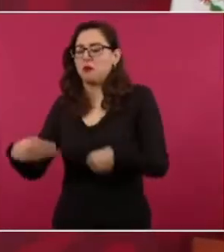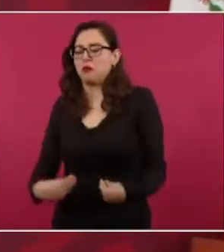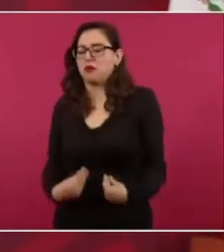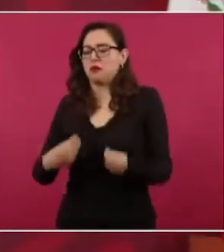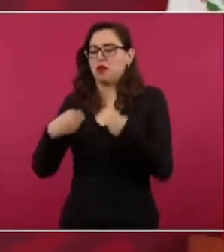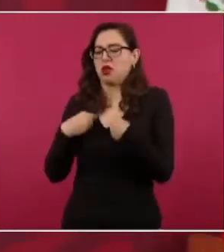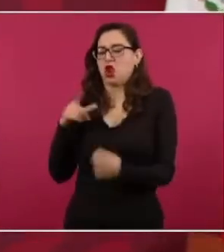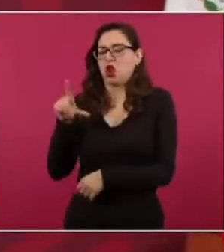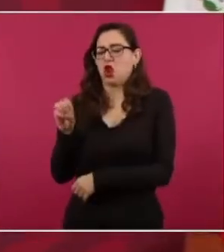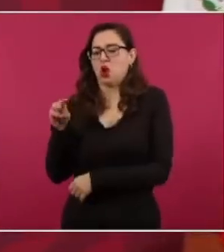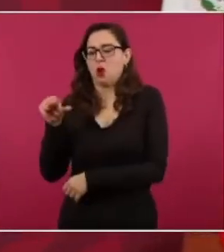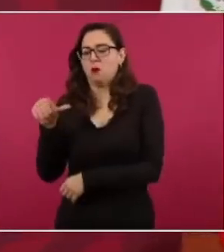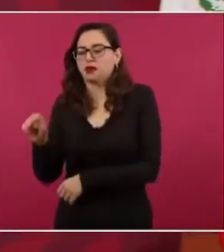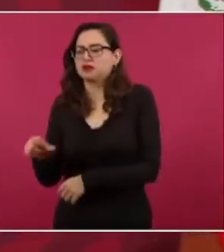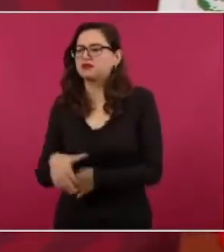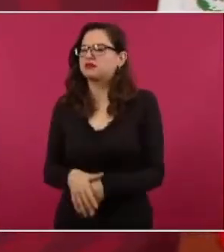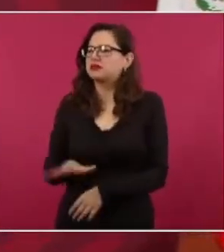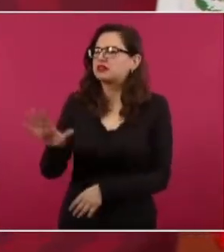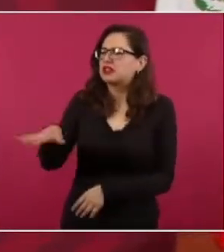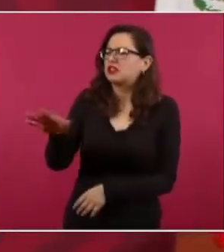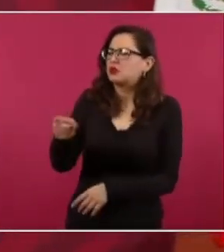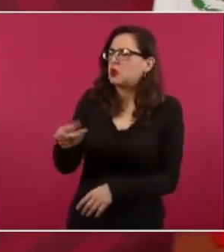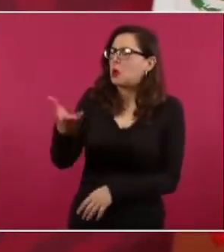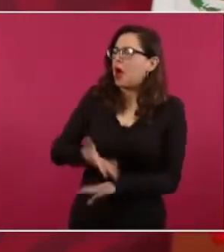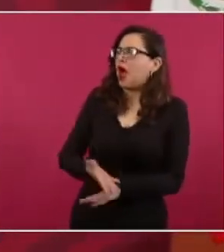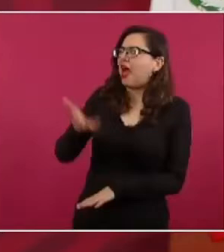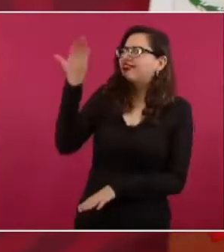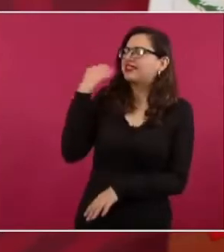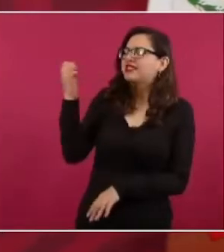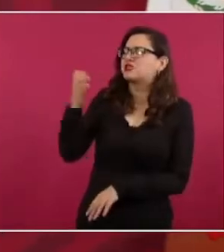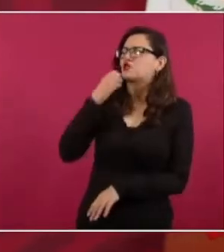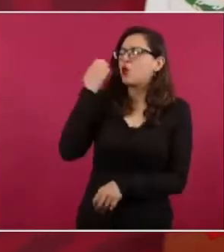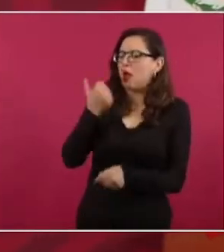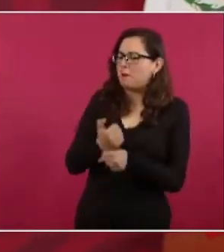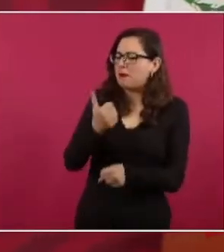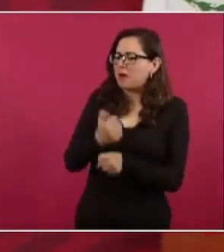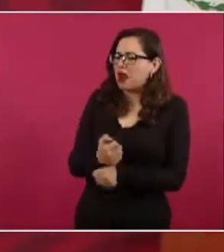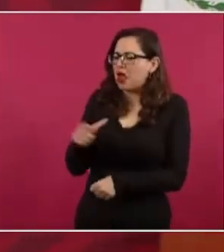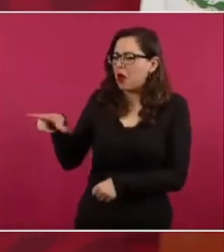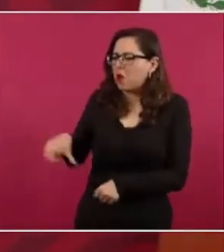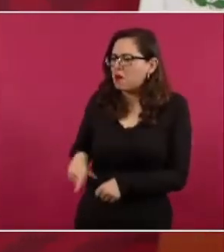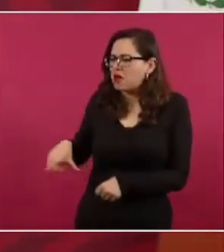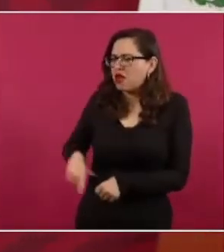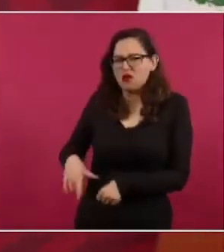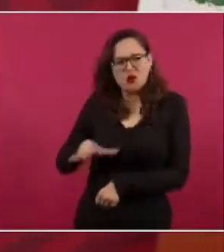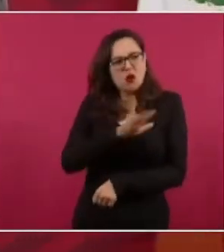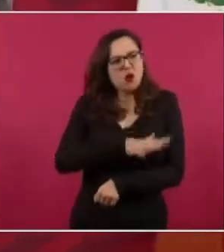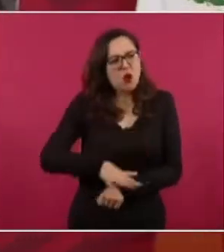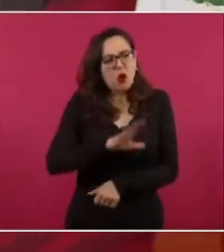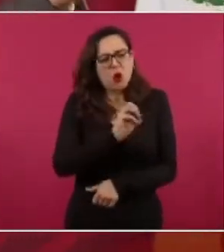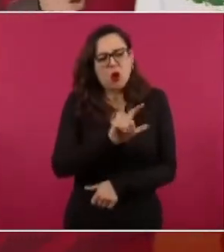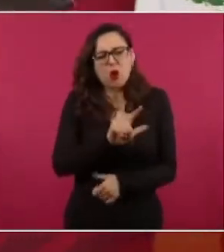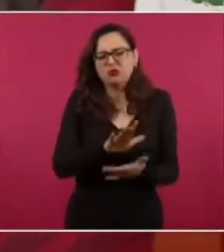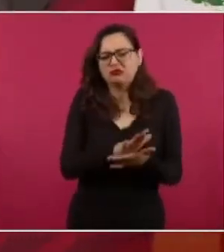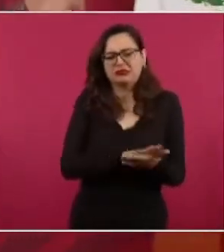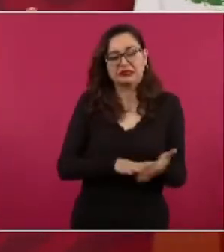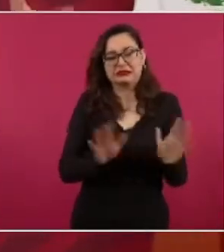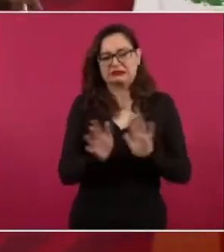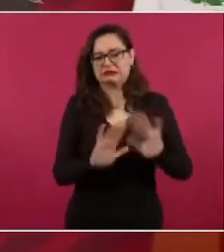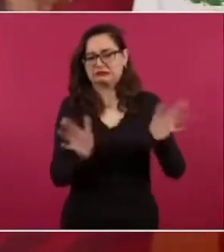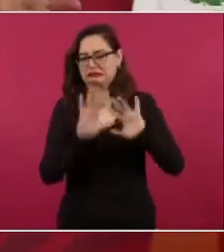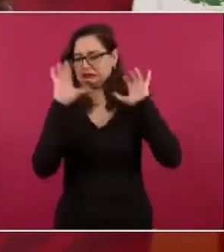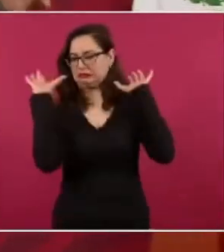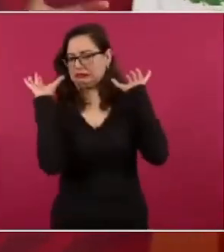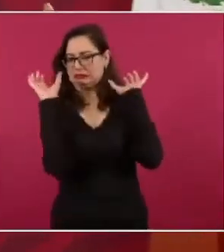en primarias públicas como estudié yo o vengan de abajo. Lo primero es